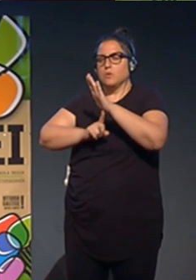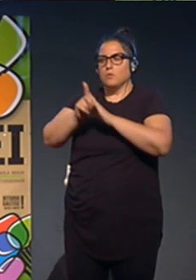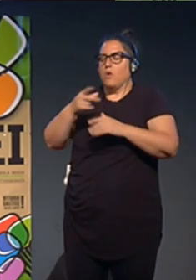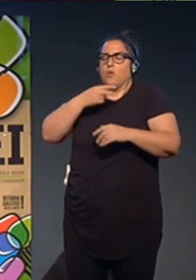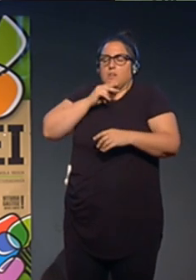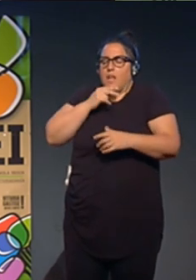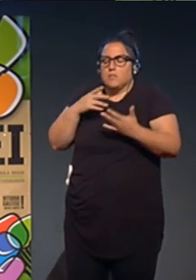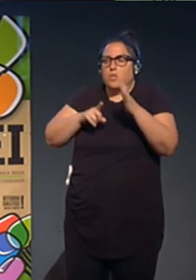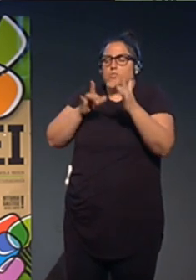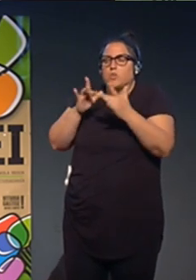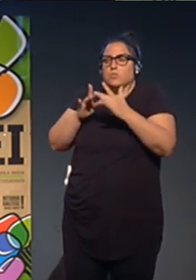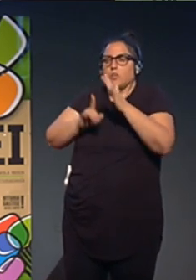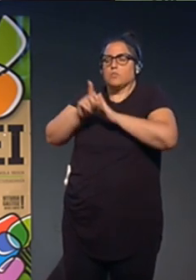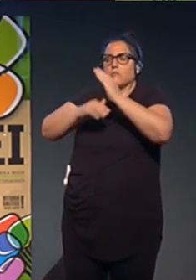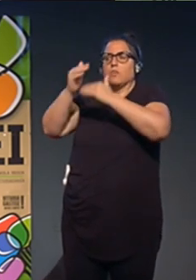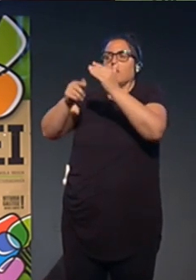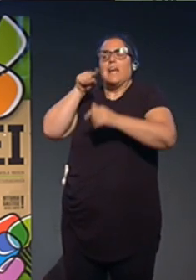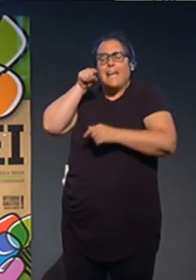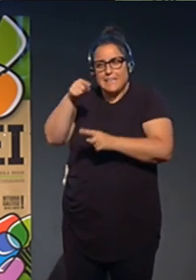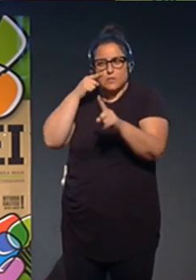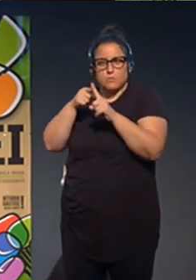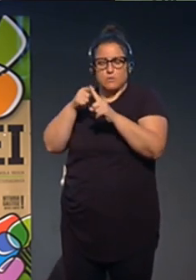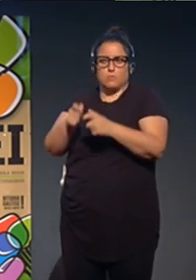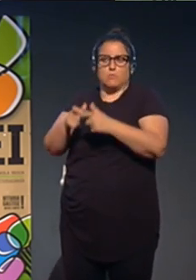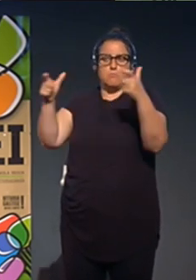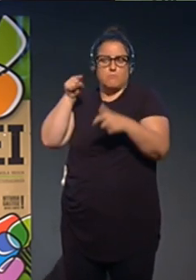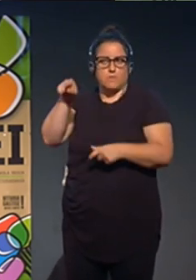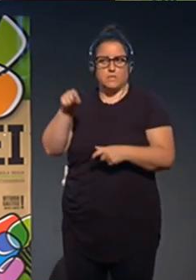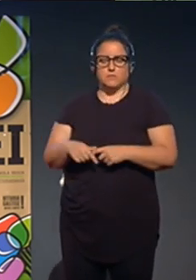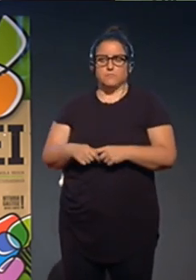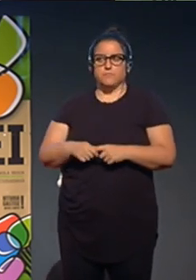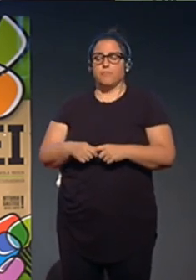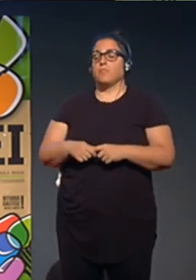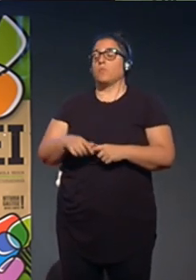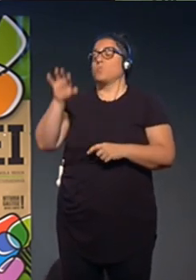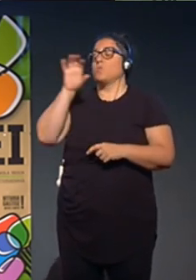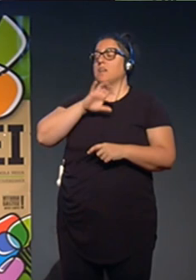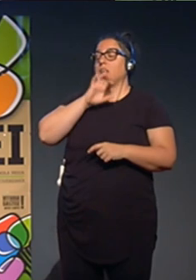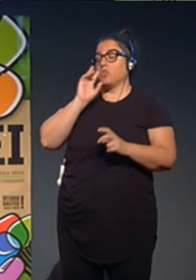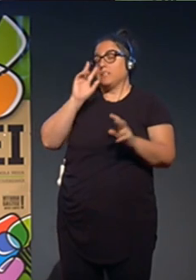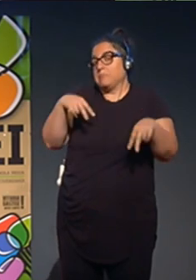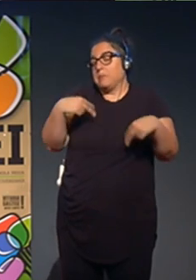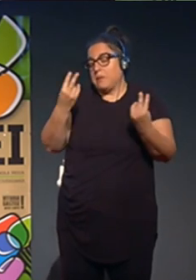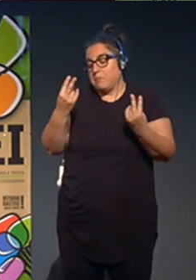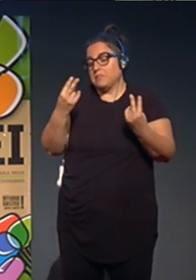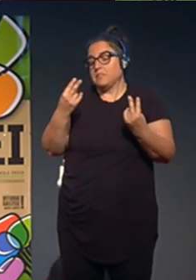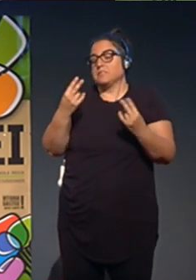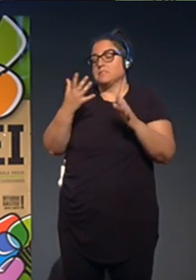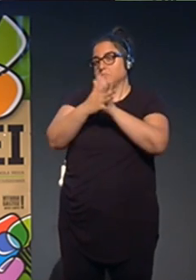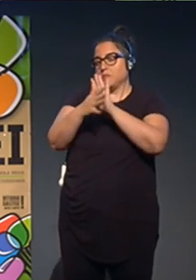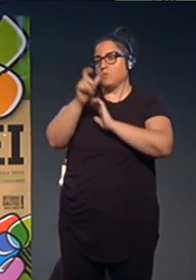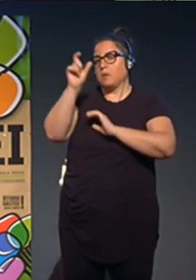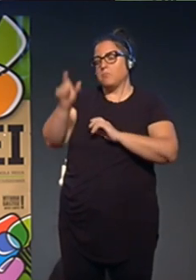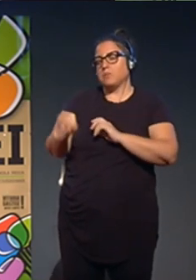nietos Es de eso se trata y ahí recuerdo si me lo permites una anécdota que voy a contar con una persona a la que yo quiero y admiro